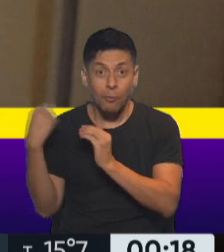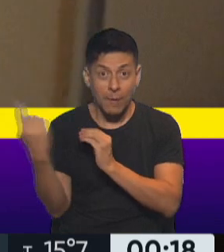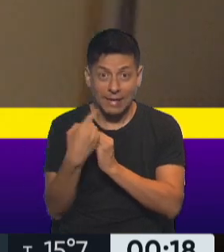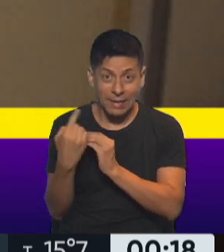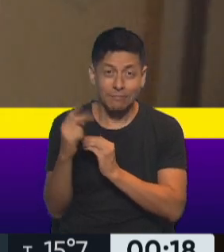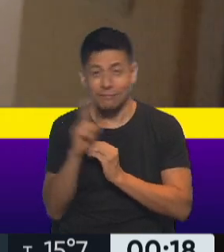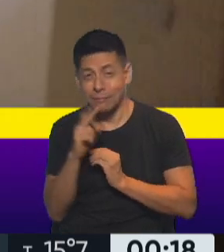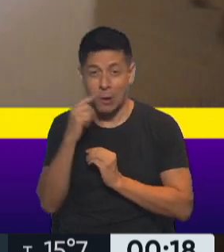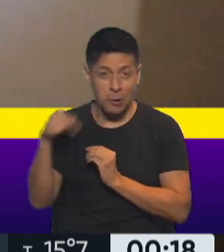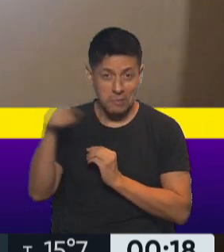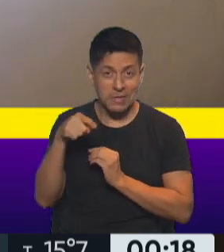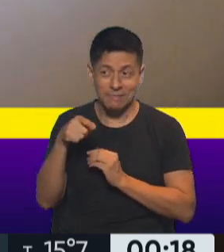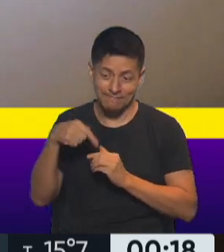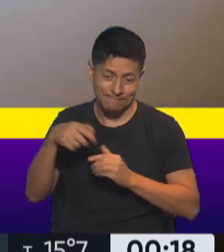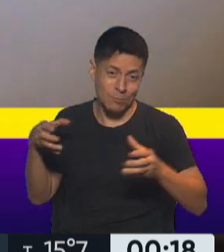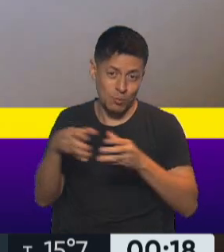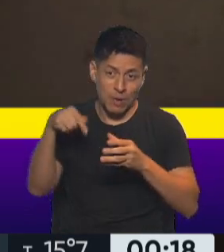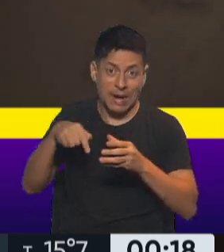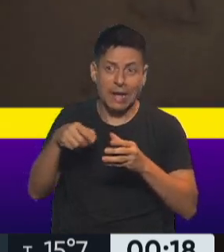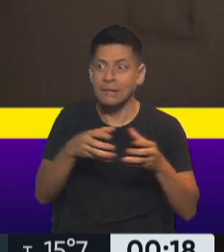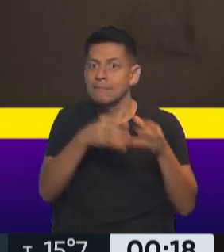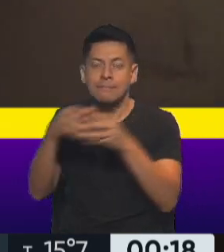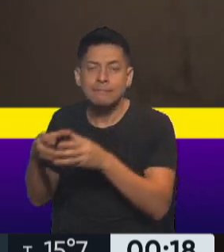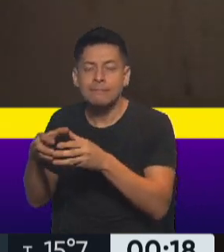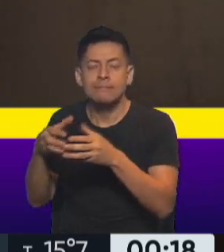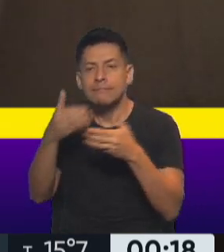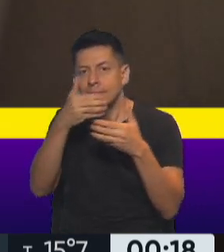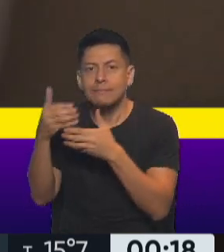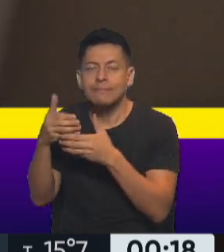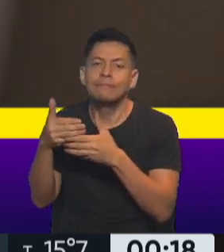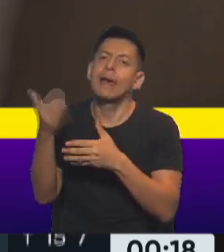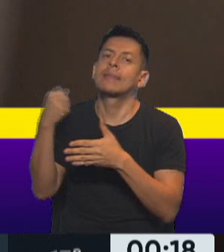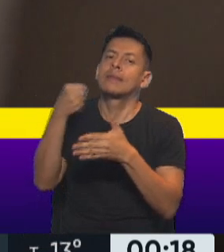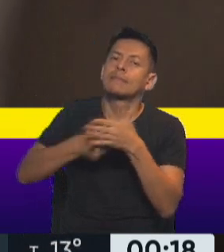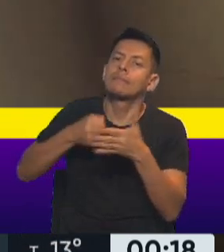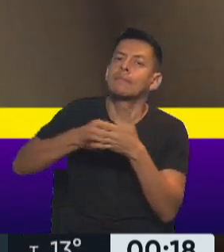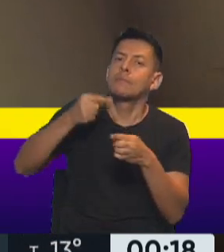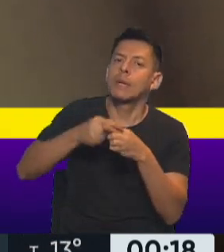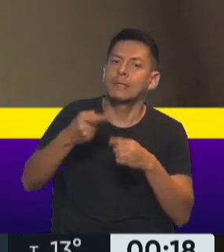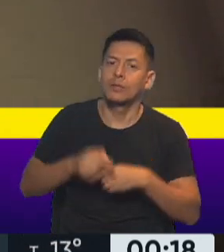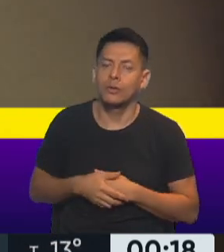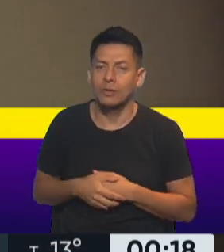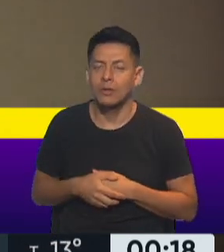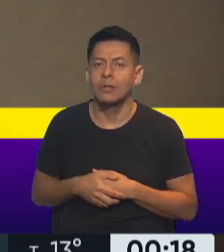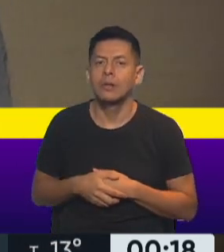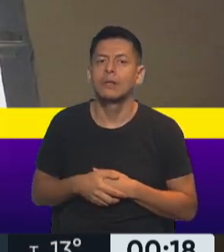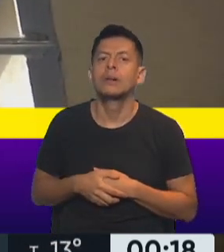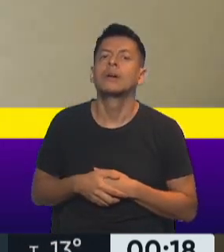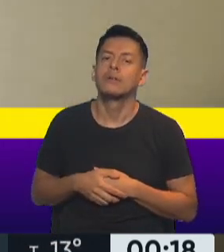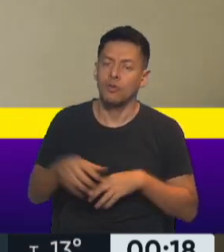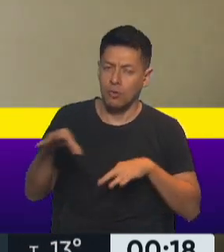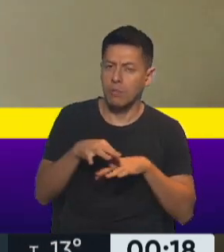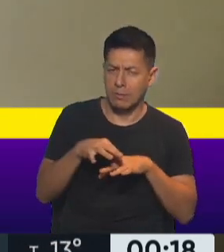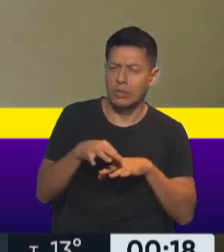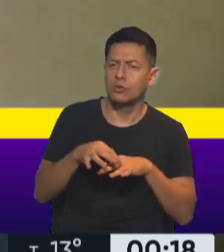que pasamos por acá éramos militantes políticos. O sea, teníamos un compromiso